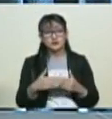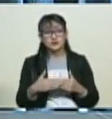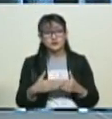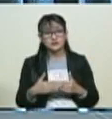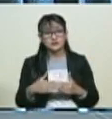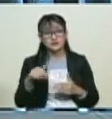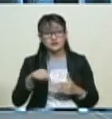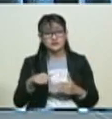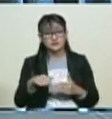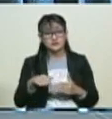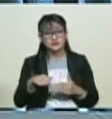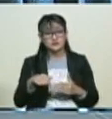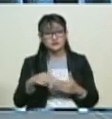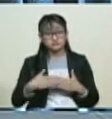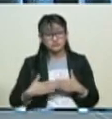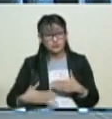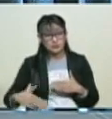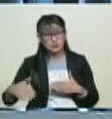pareciera